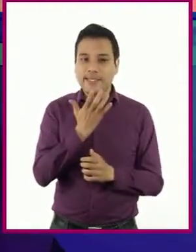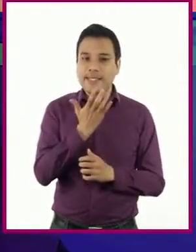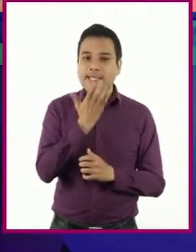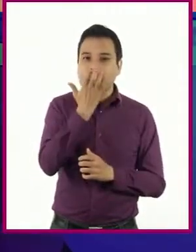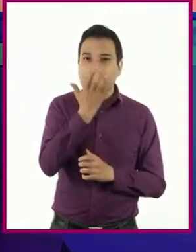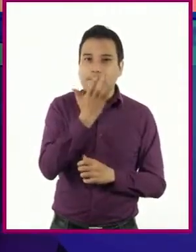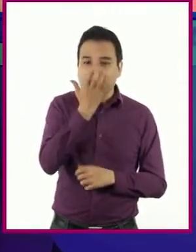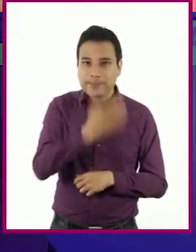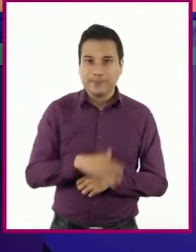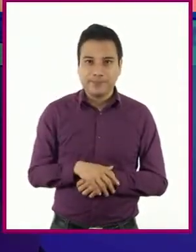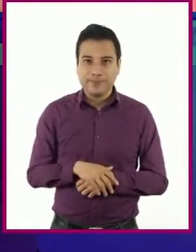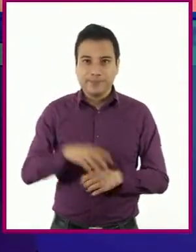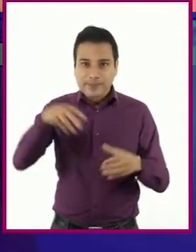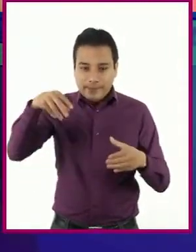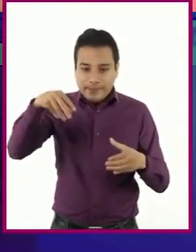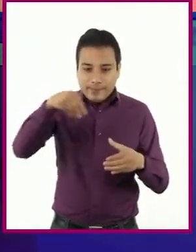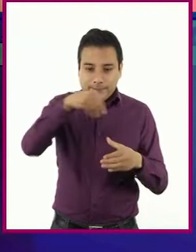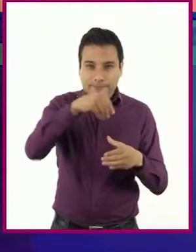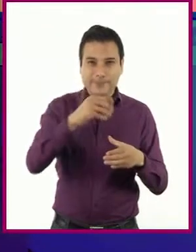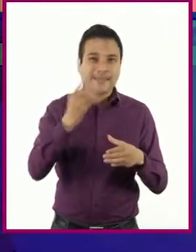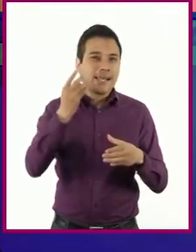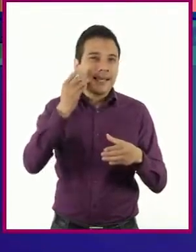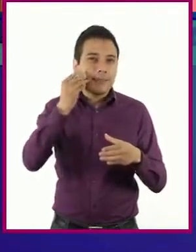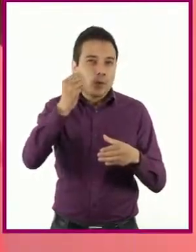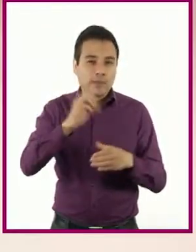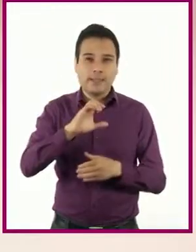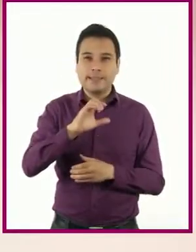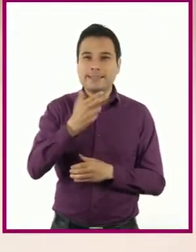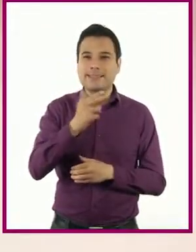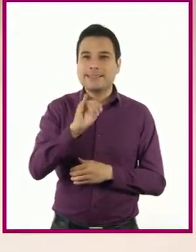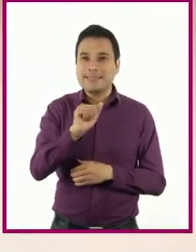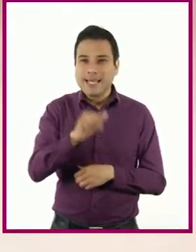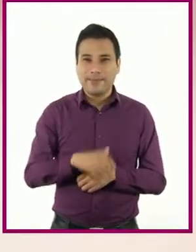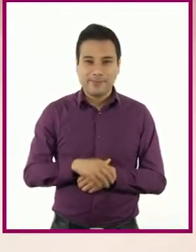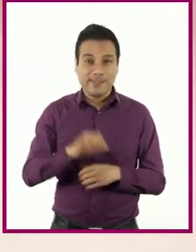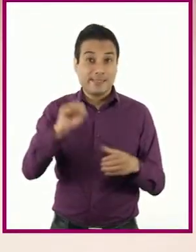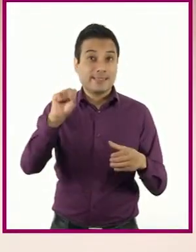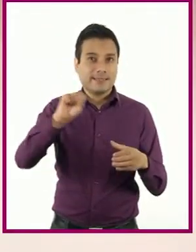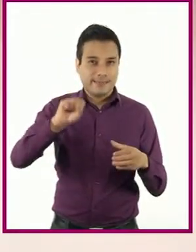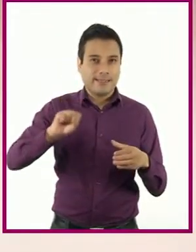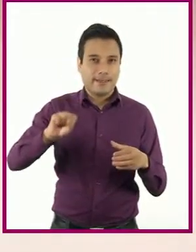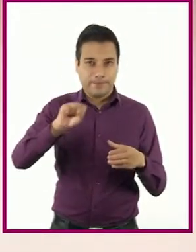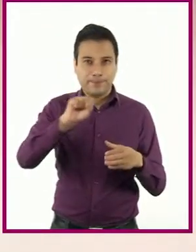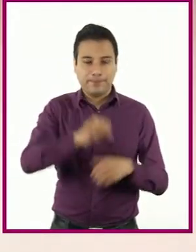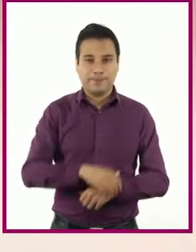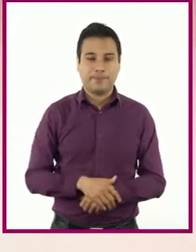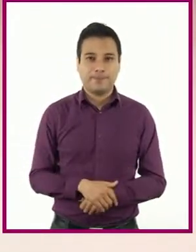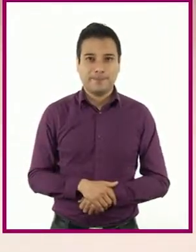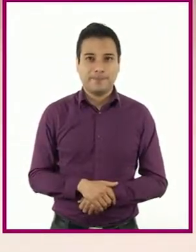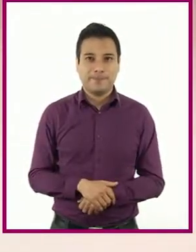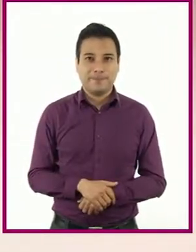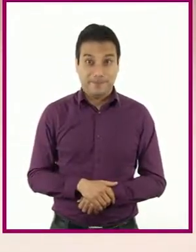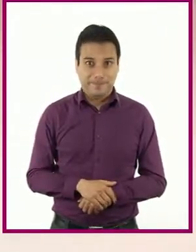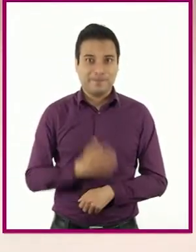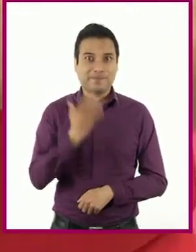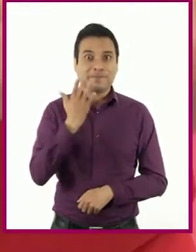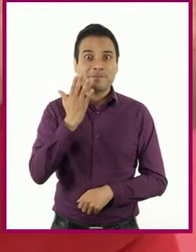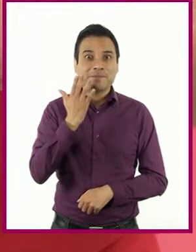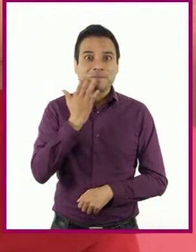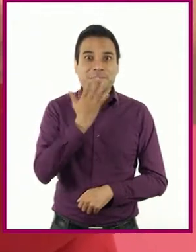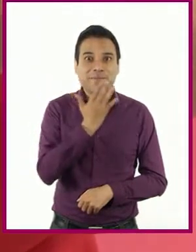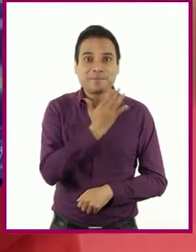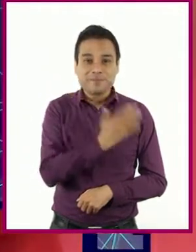espolvoreadas con un ligero toque de limón, chía y sal. Maestra, qué refrescante refrigerio para esta